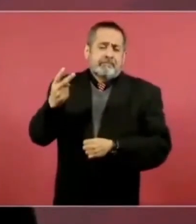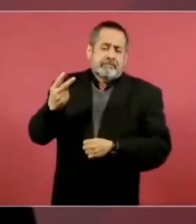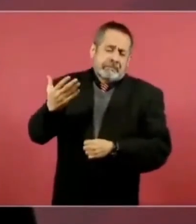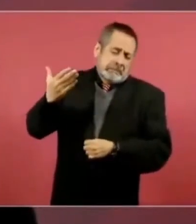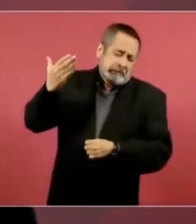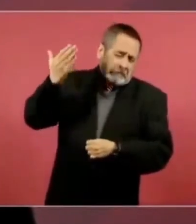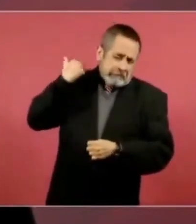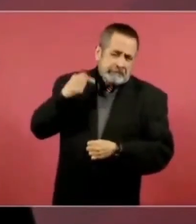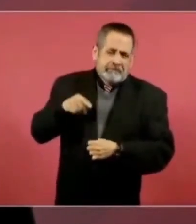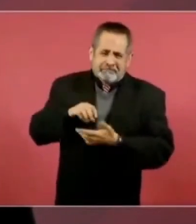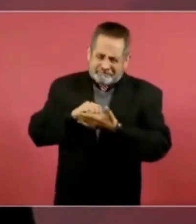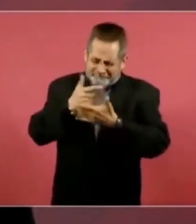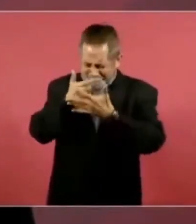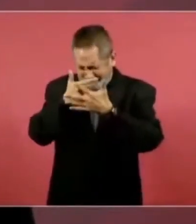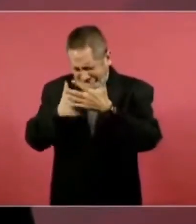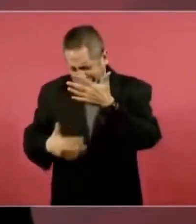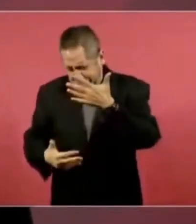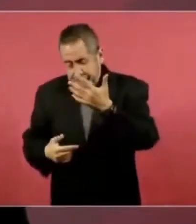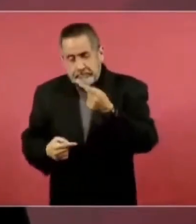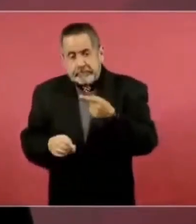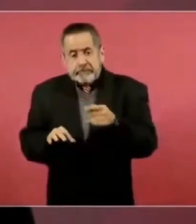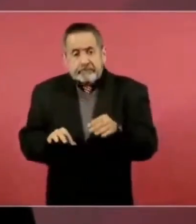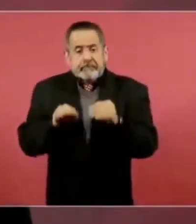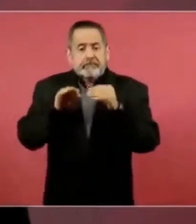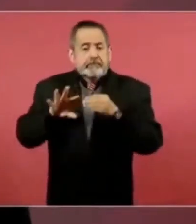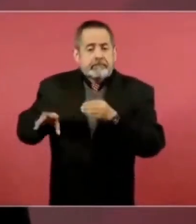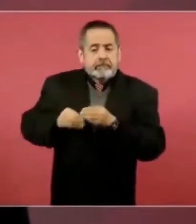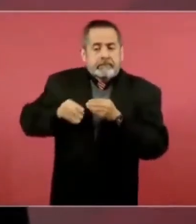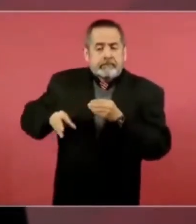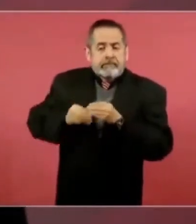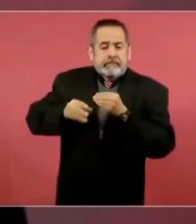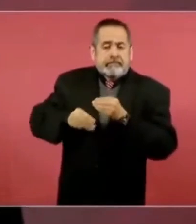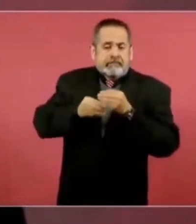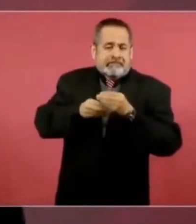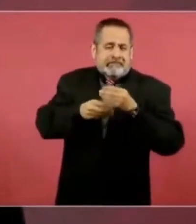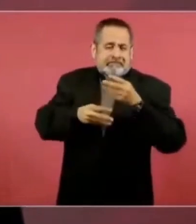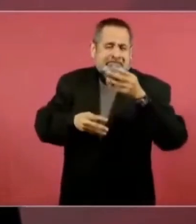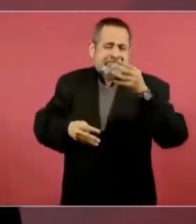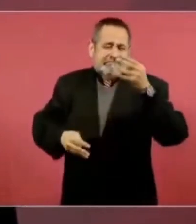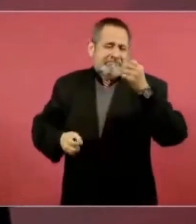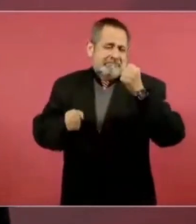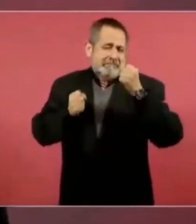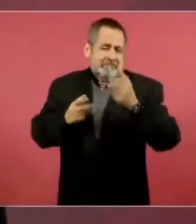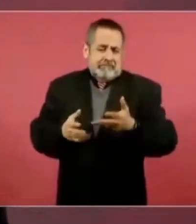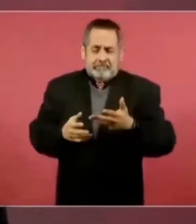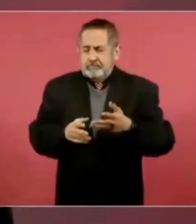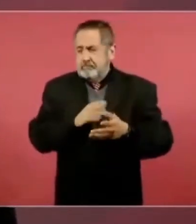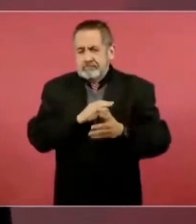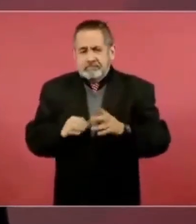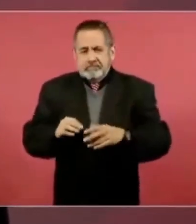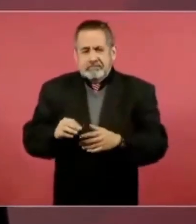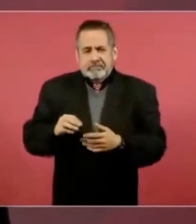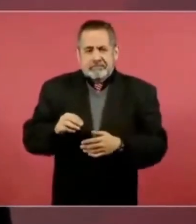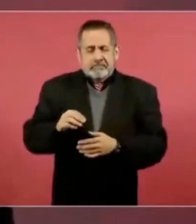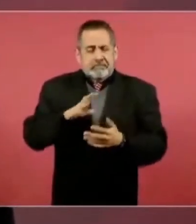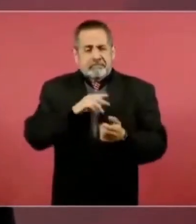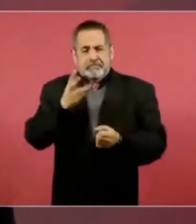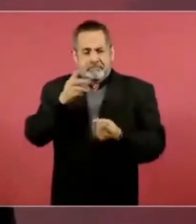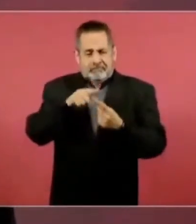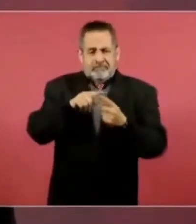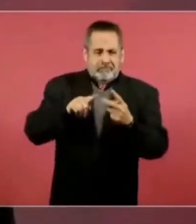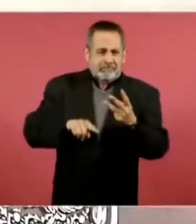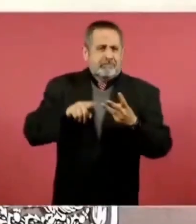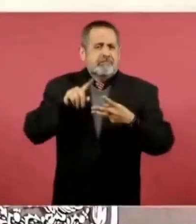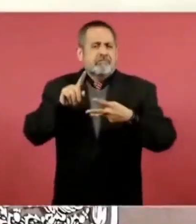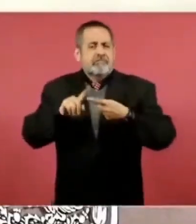1962. El registro es un instrumento acumulado que tiene como por lo menos 3 grandes áreas. Por un